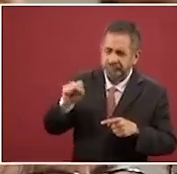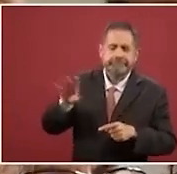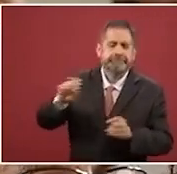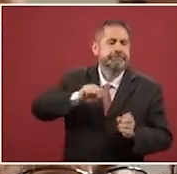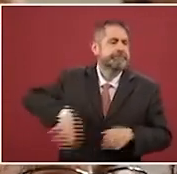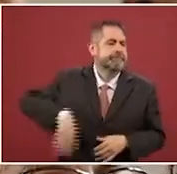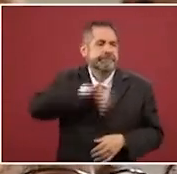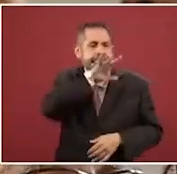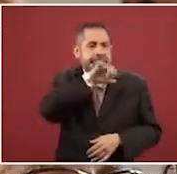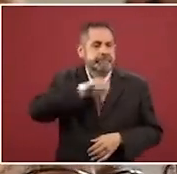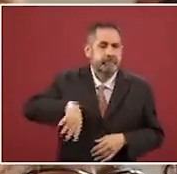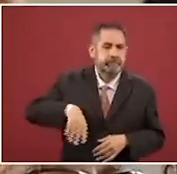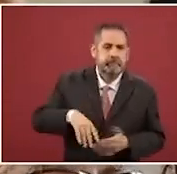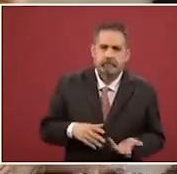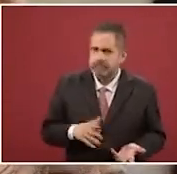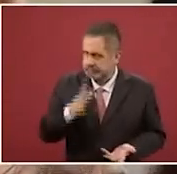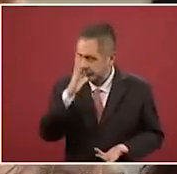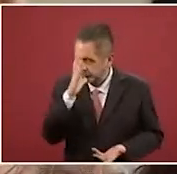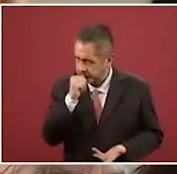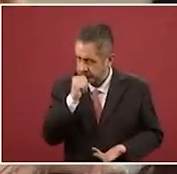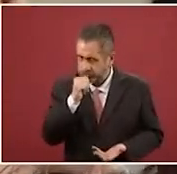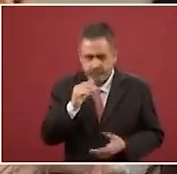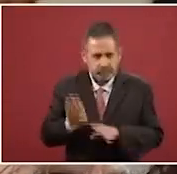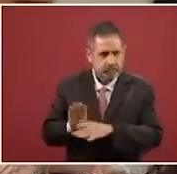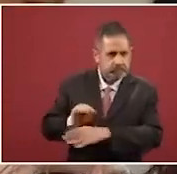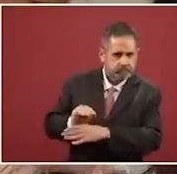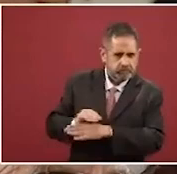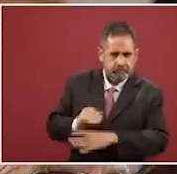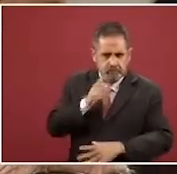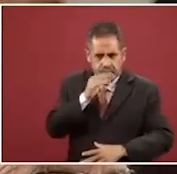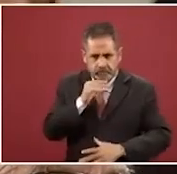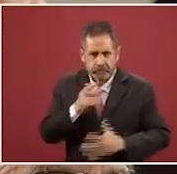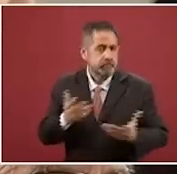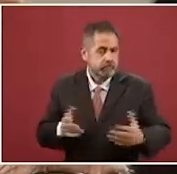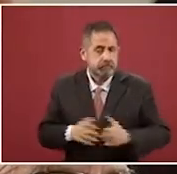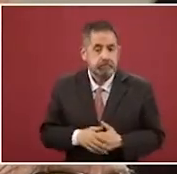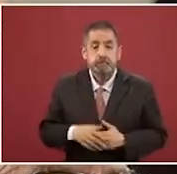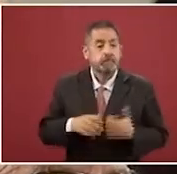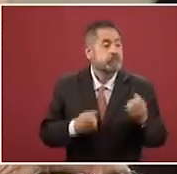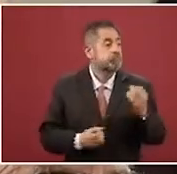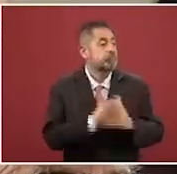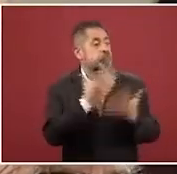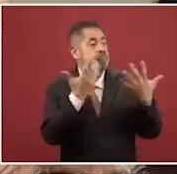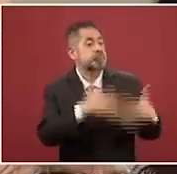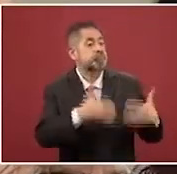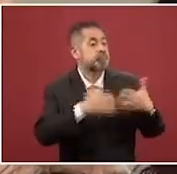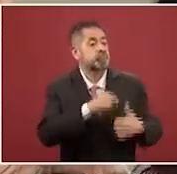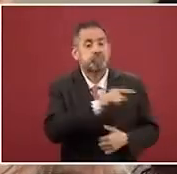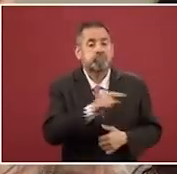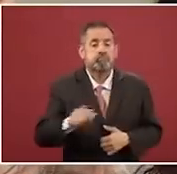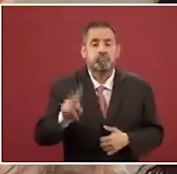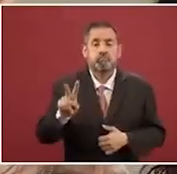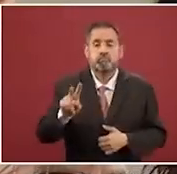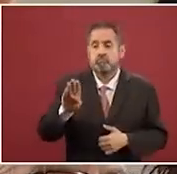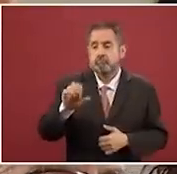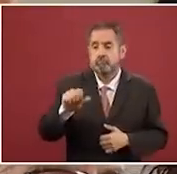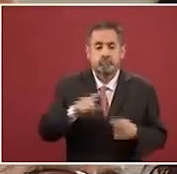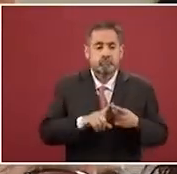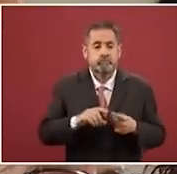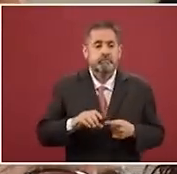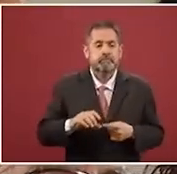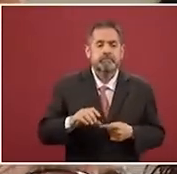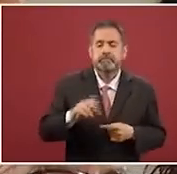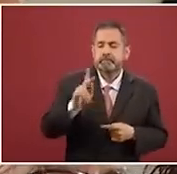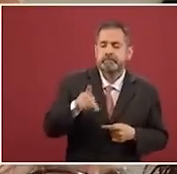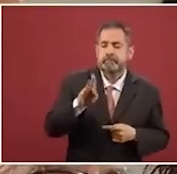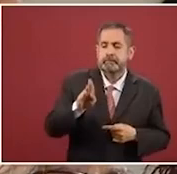el Politécnico ignorado. Nos dice que las empresas que se contrataron para Dos Bocas es KBR